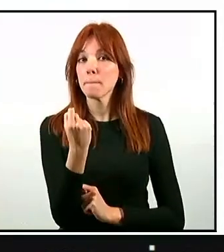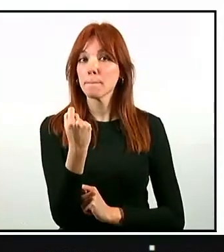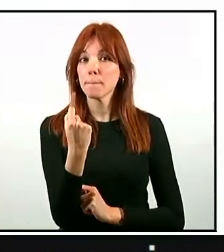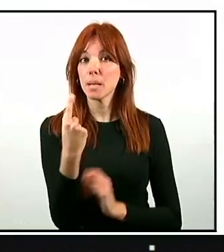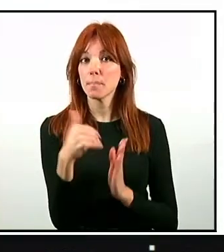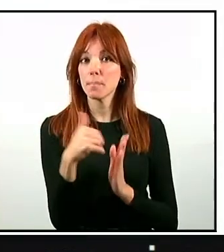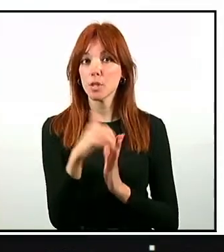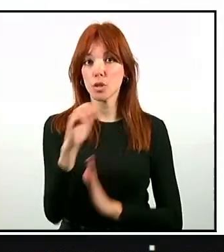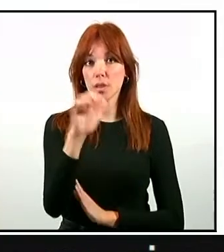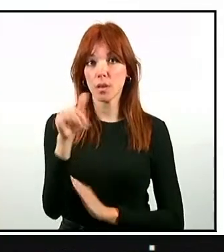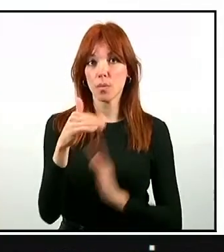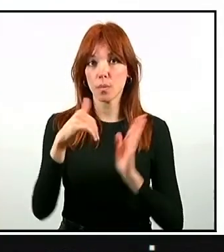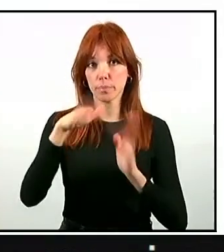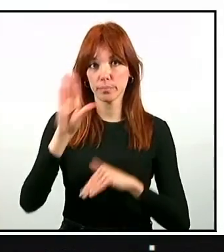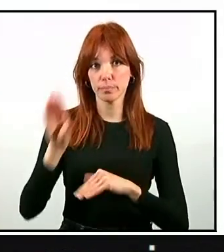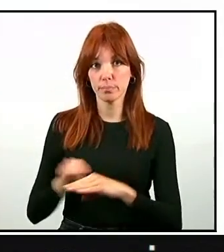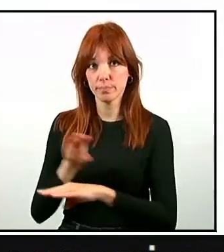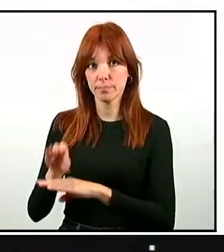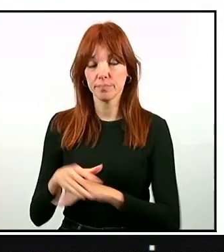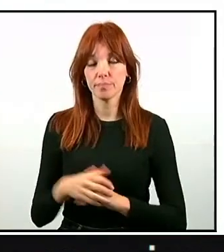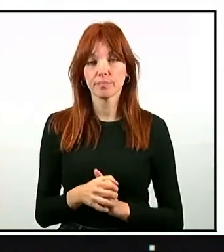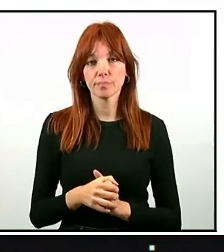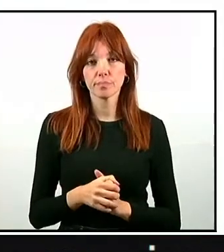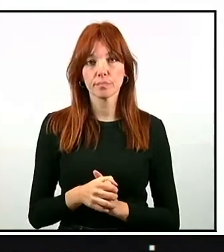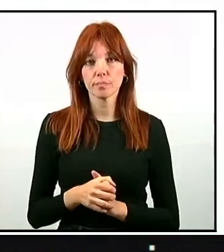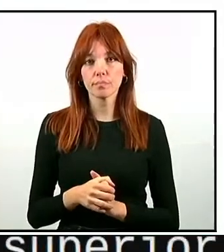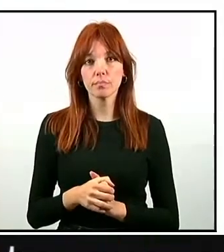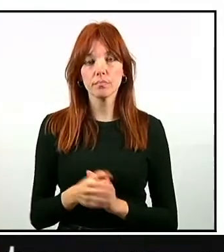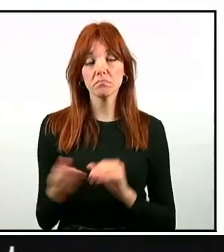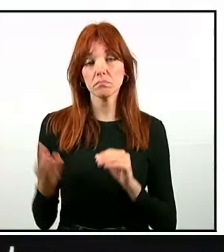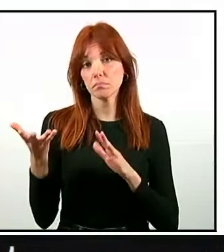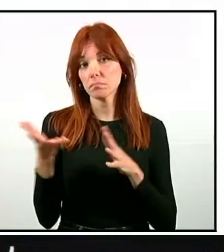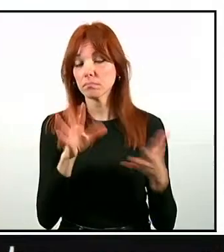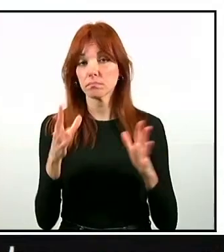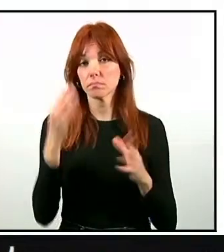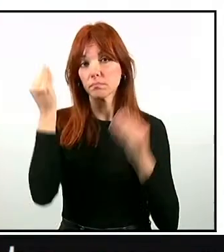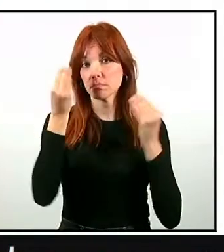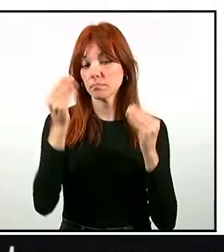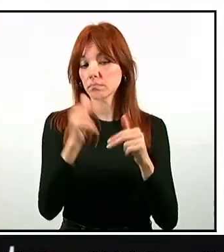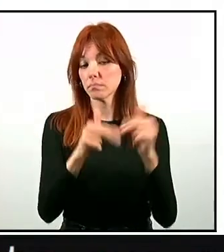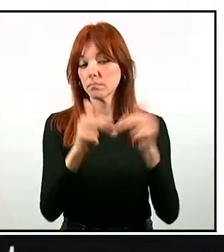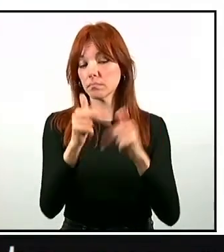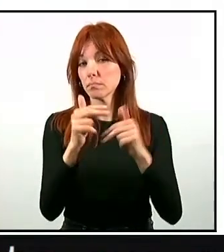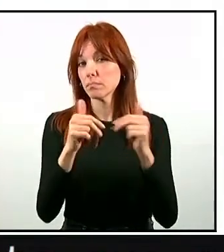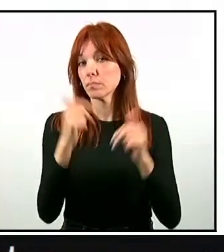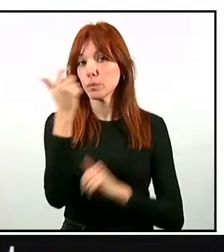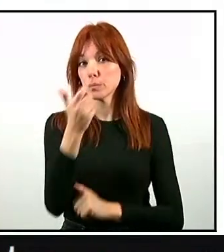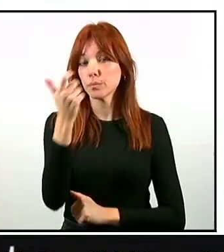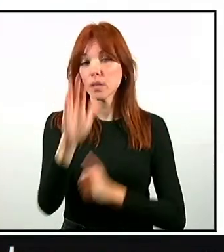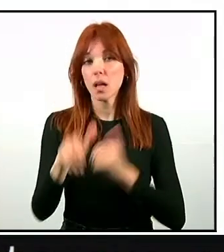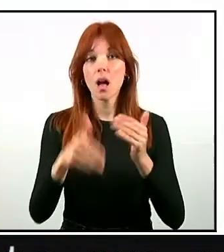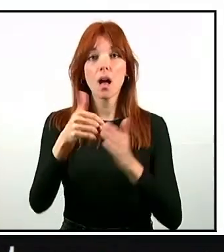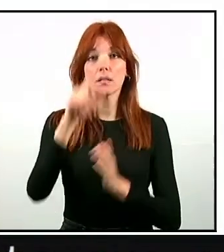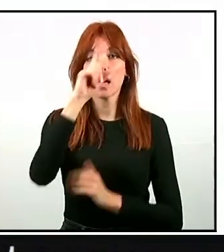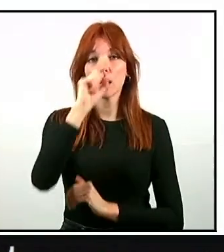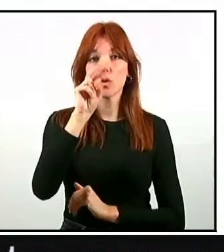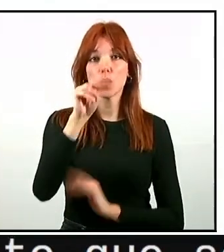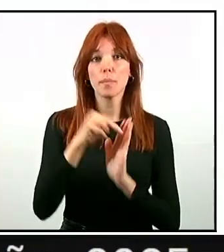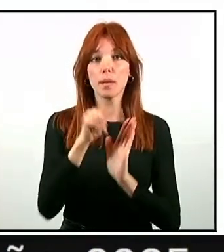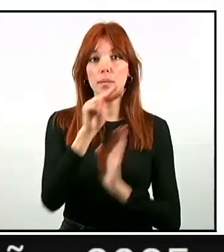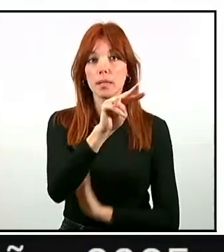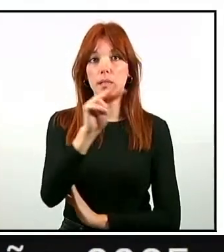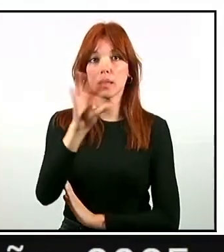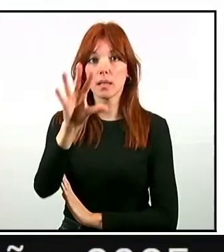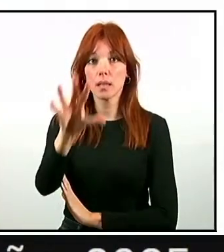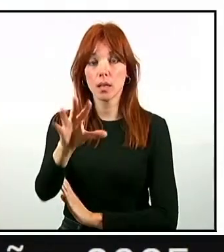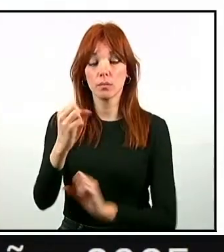millones de euros. Está previsto que se desarrolle su construcción hasta el año 2025 con una creación